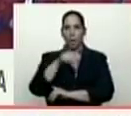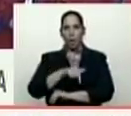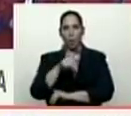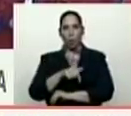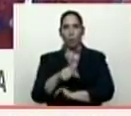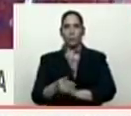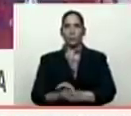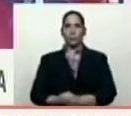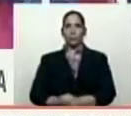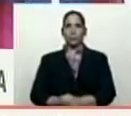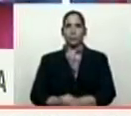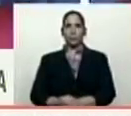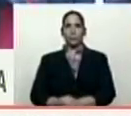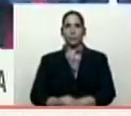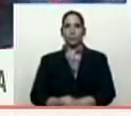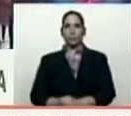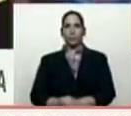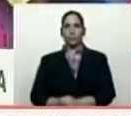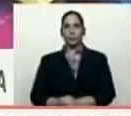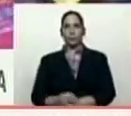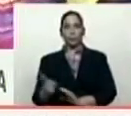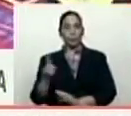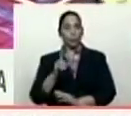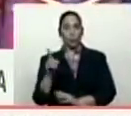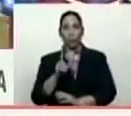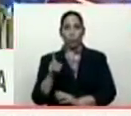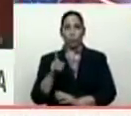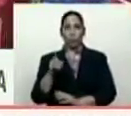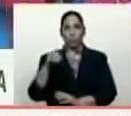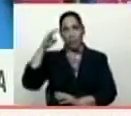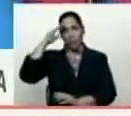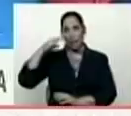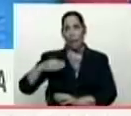Colombia, ya que no fue el Capitán América.